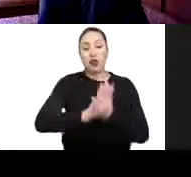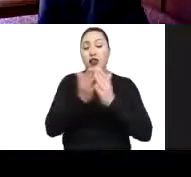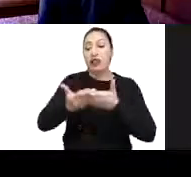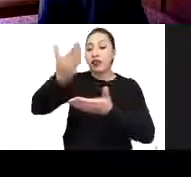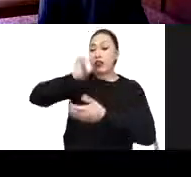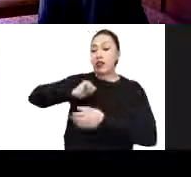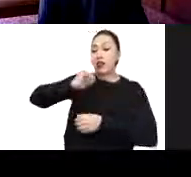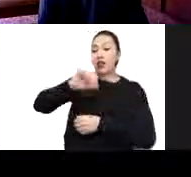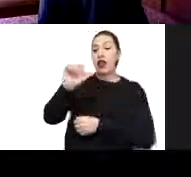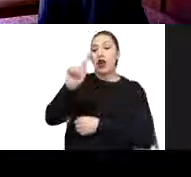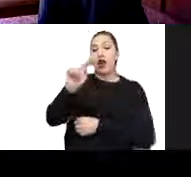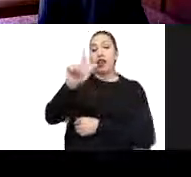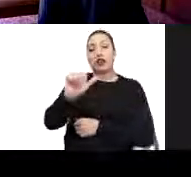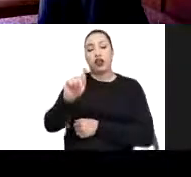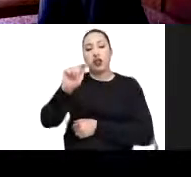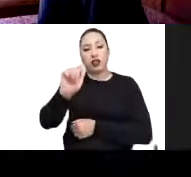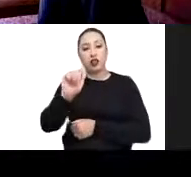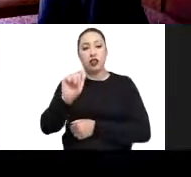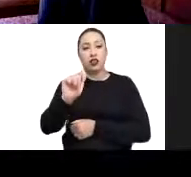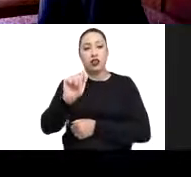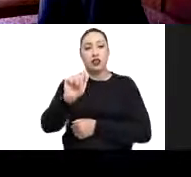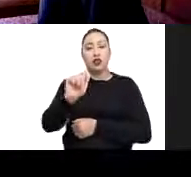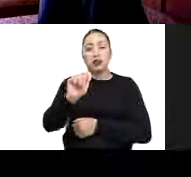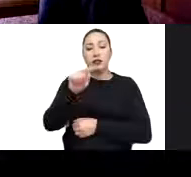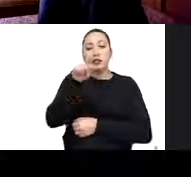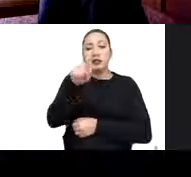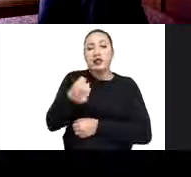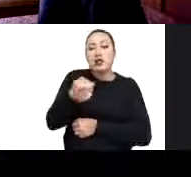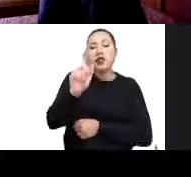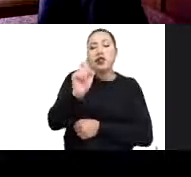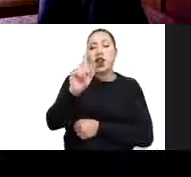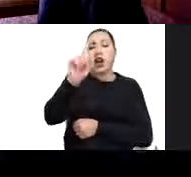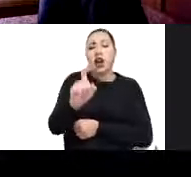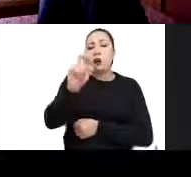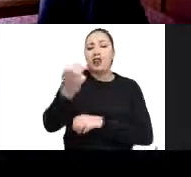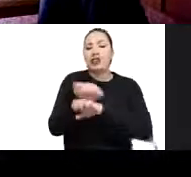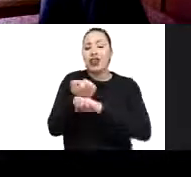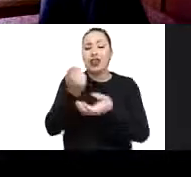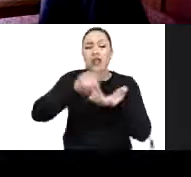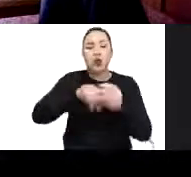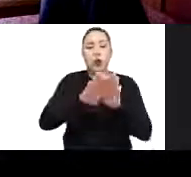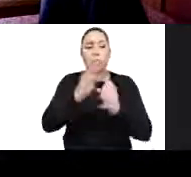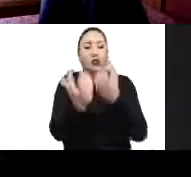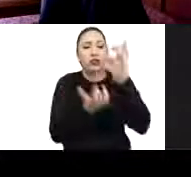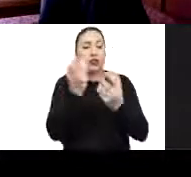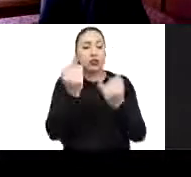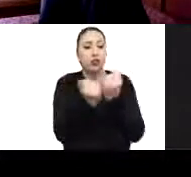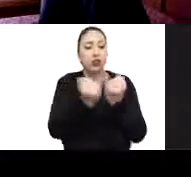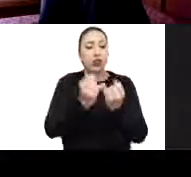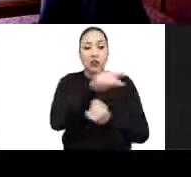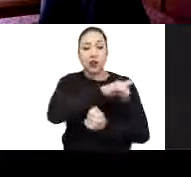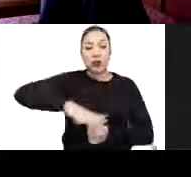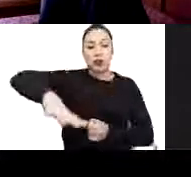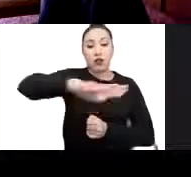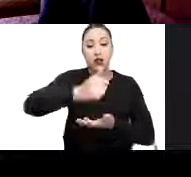Atl Tlachinoli, doble glifo, que significaba agua, es decir, sangre e incendio, la muerte de la ciudad presenta